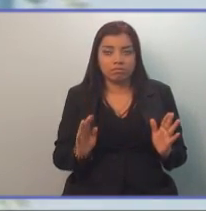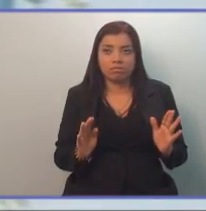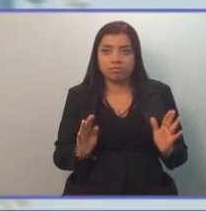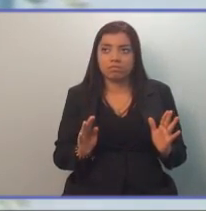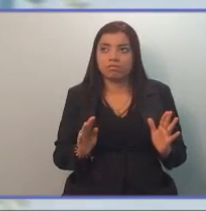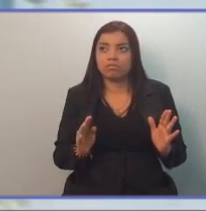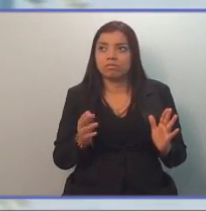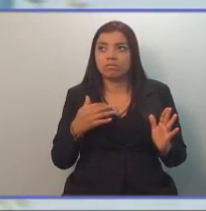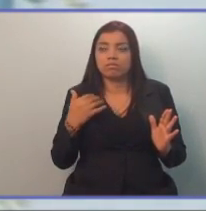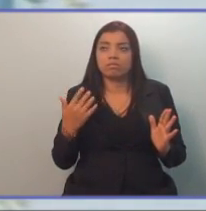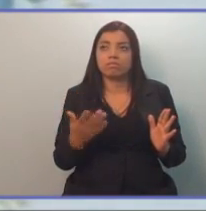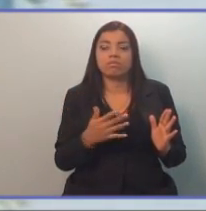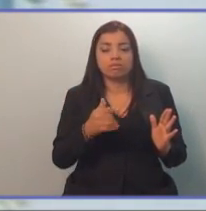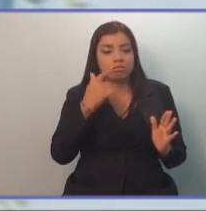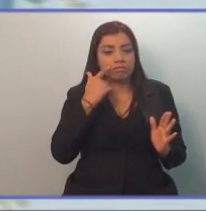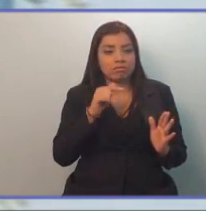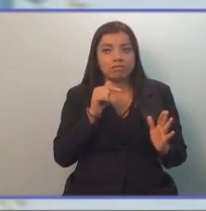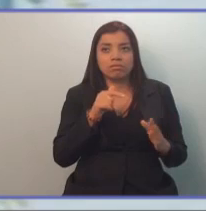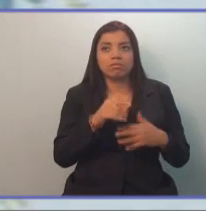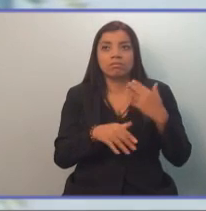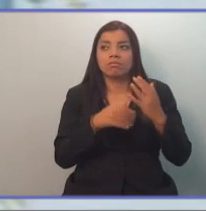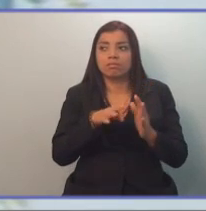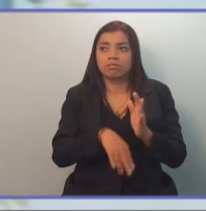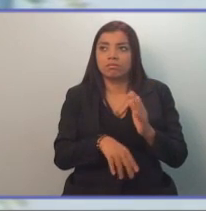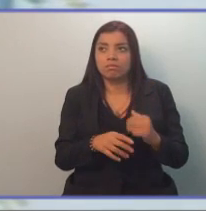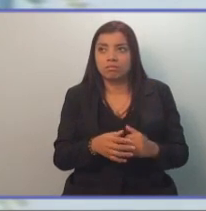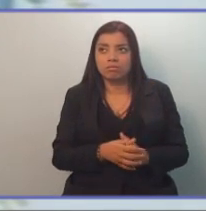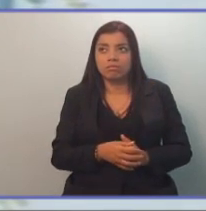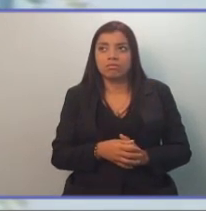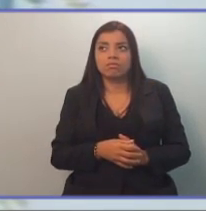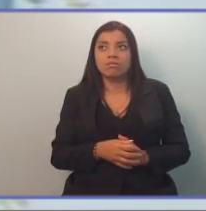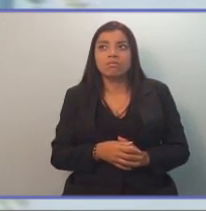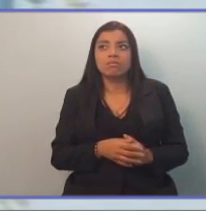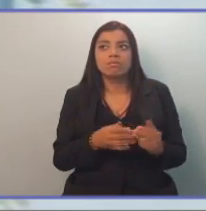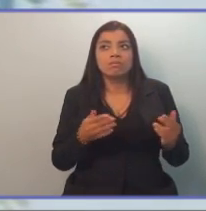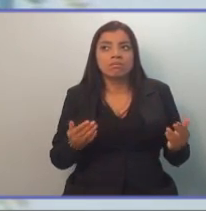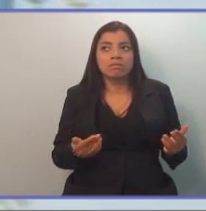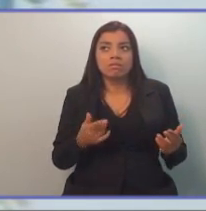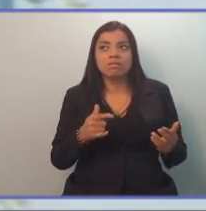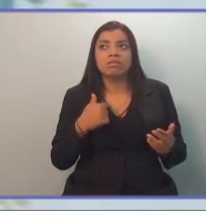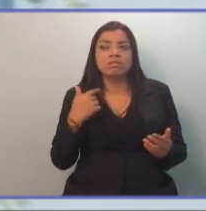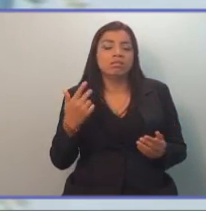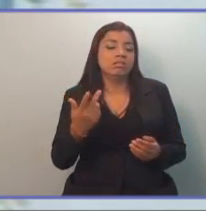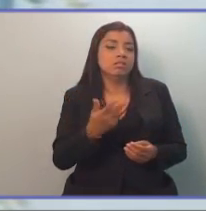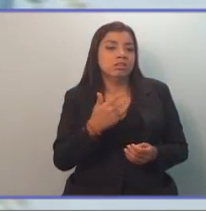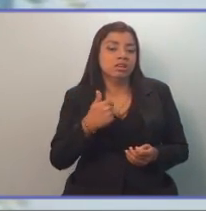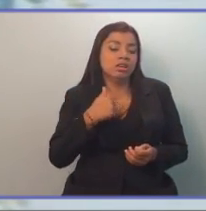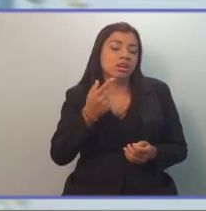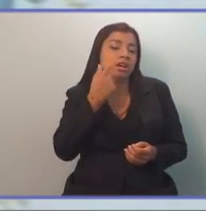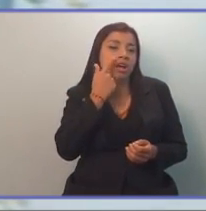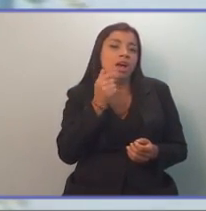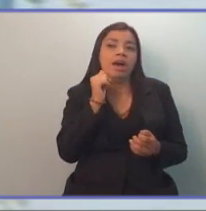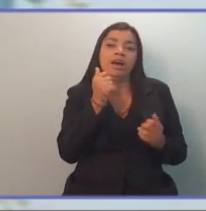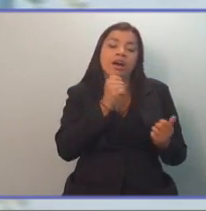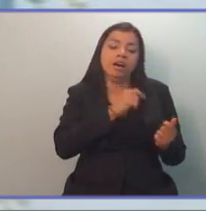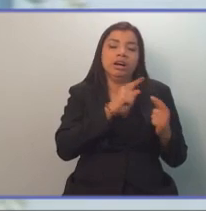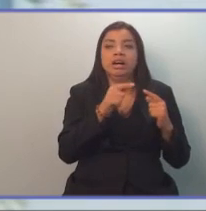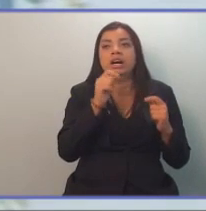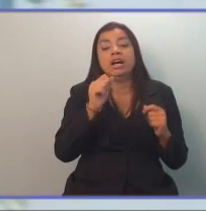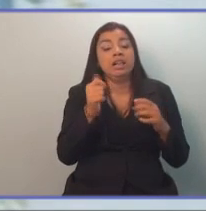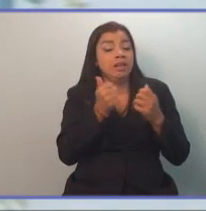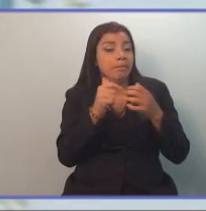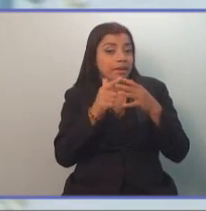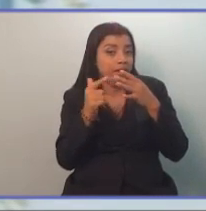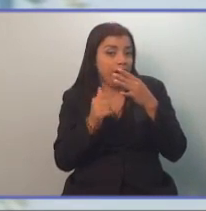o pago efectivo y el error en la liquidación. Y si se excepcionaban por pago parcial, según la ley no se podía